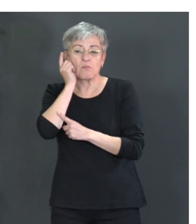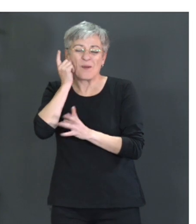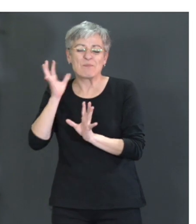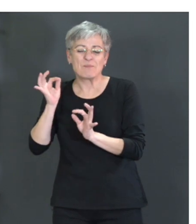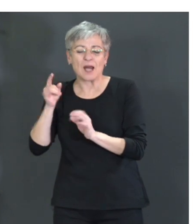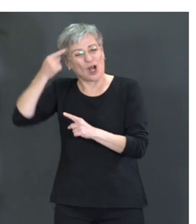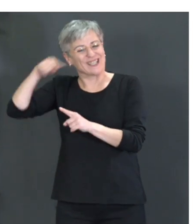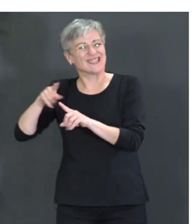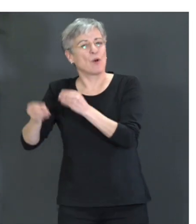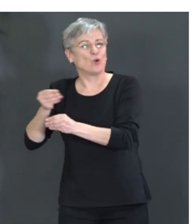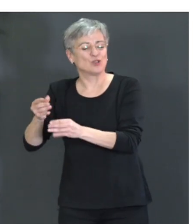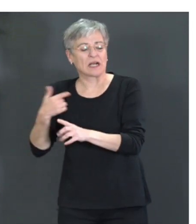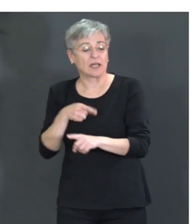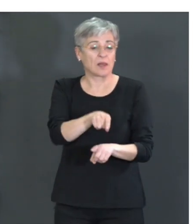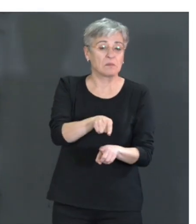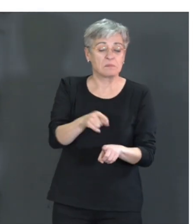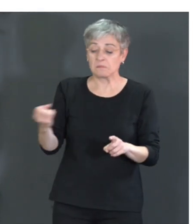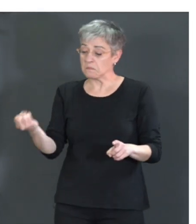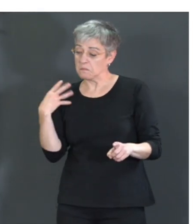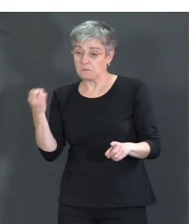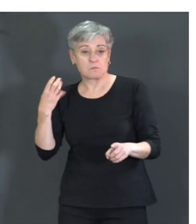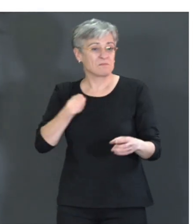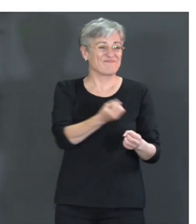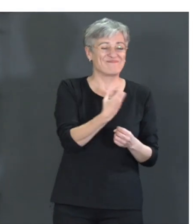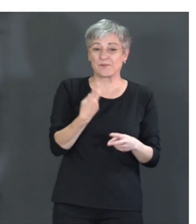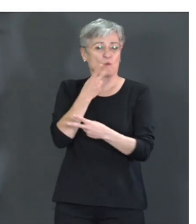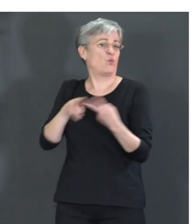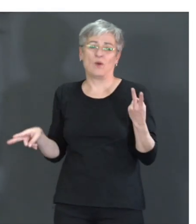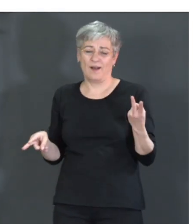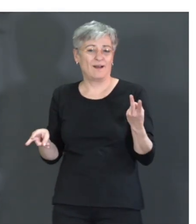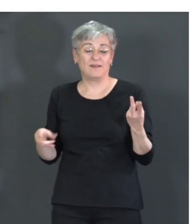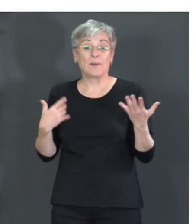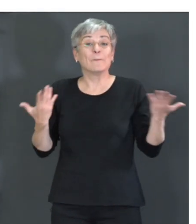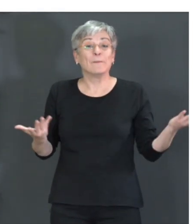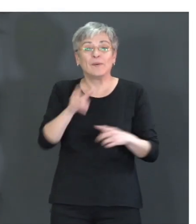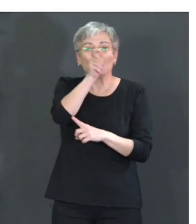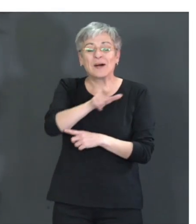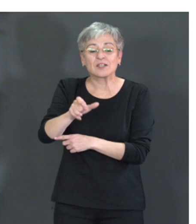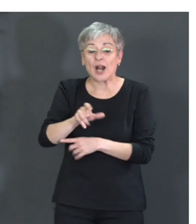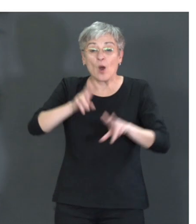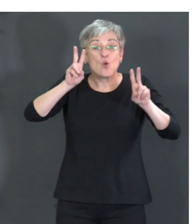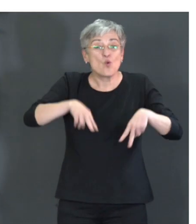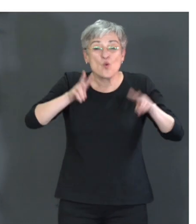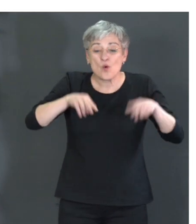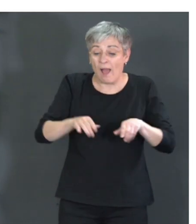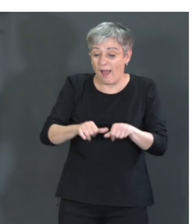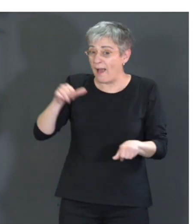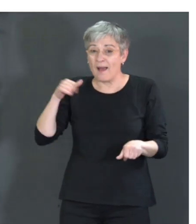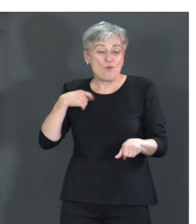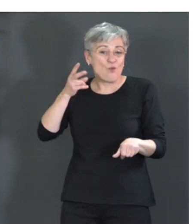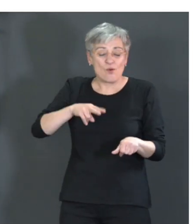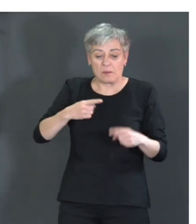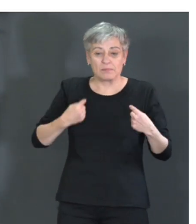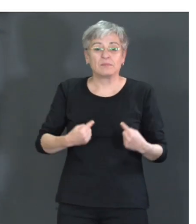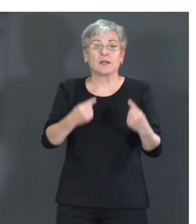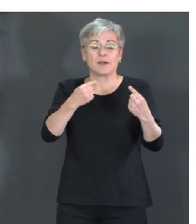pero realmente esa información ya la estaban accediendo a través de su teléfono móvil. Ahora, las personas que nunca habían tenido esa posibilidad y que ahora a través de